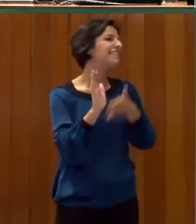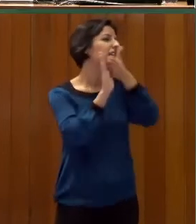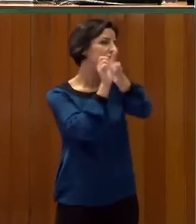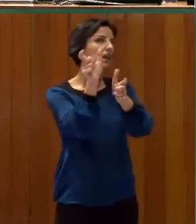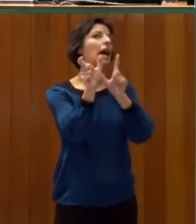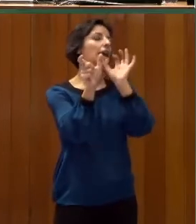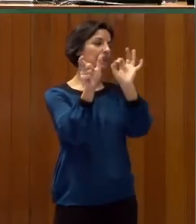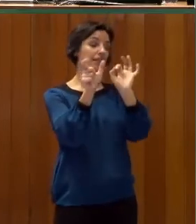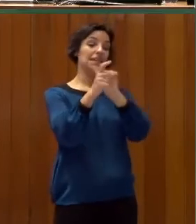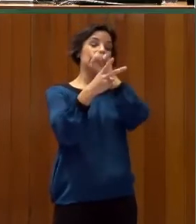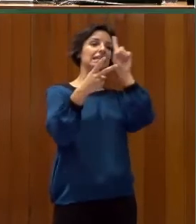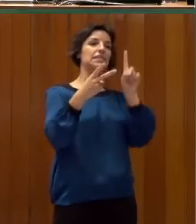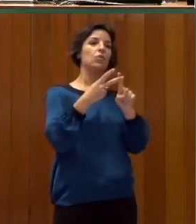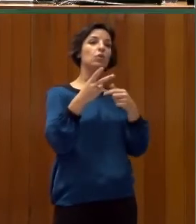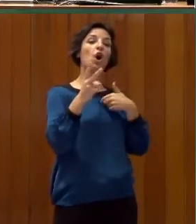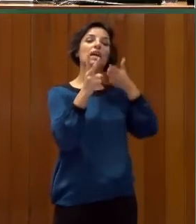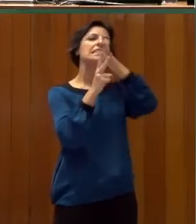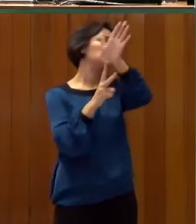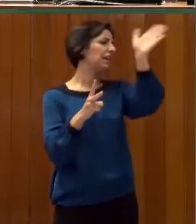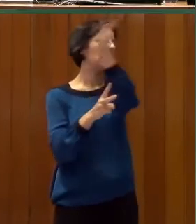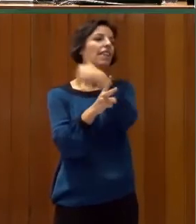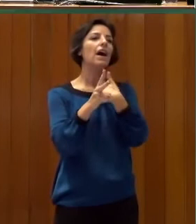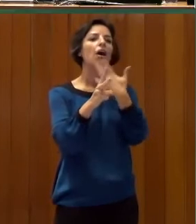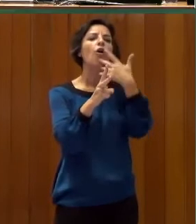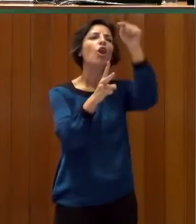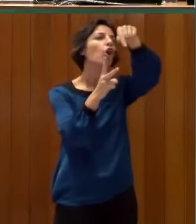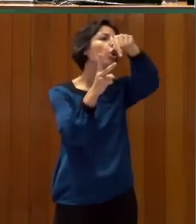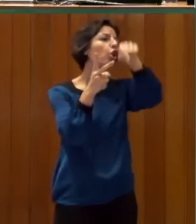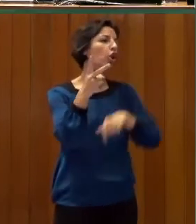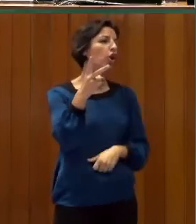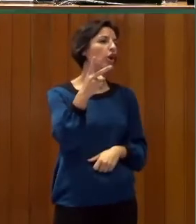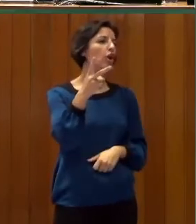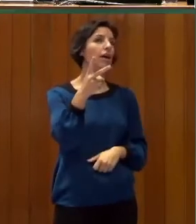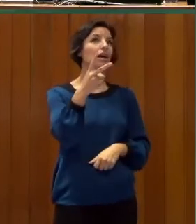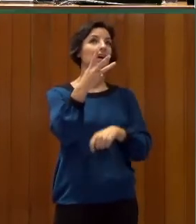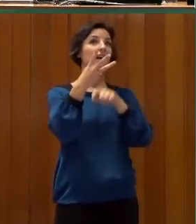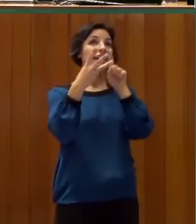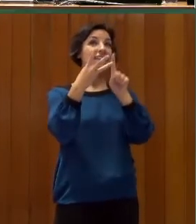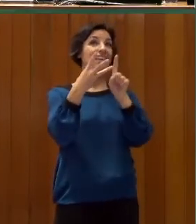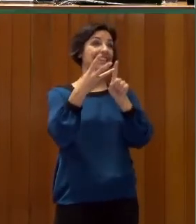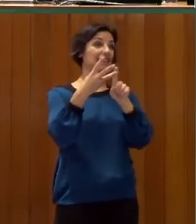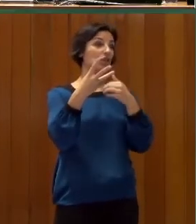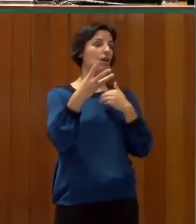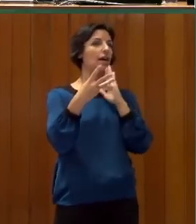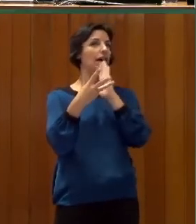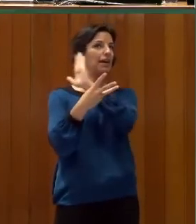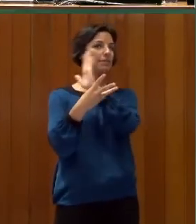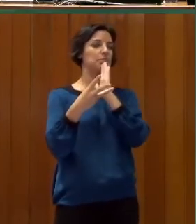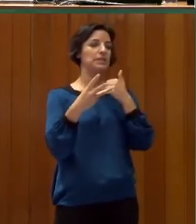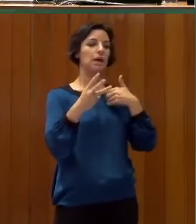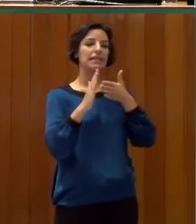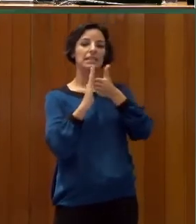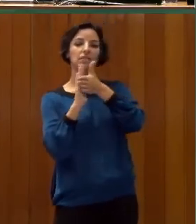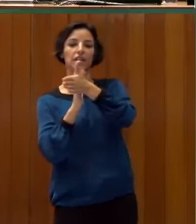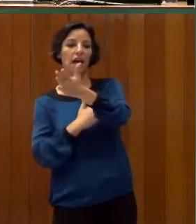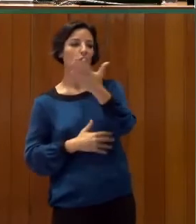parte, responder al color del estímulo y en la tercera parte es cuando se presenta esta interferencia que estamos viendo entre el significado de la palabra y el